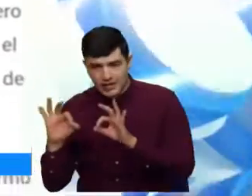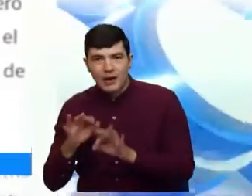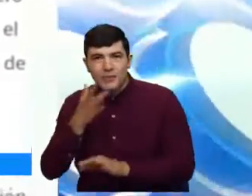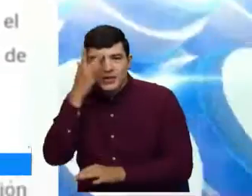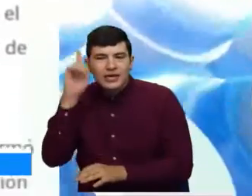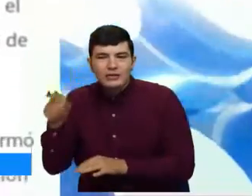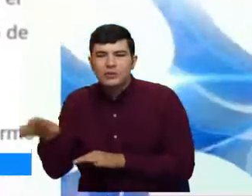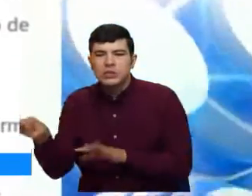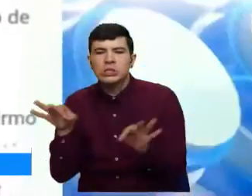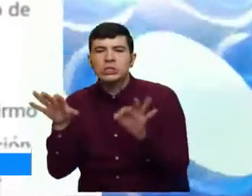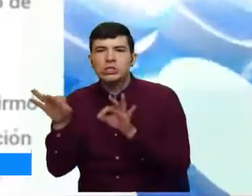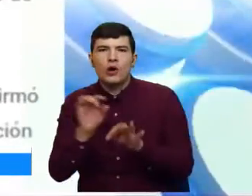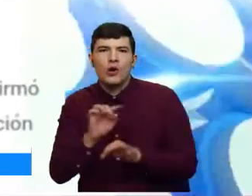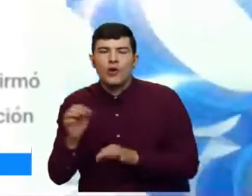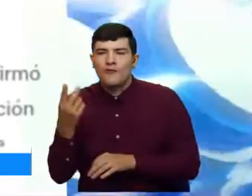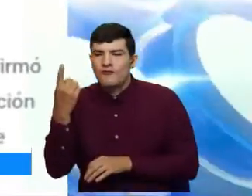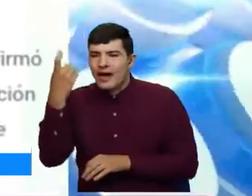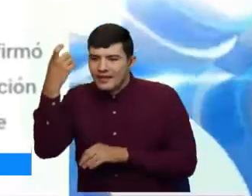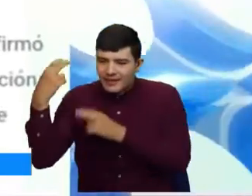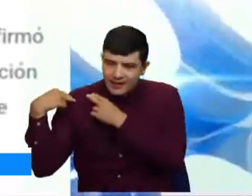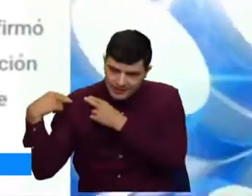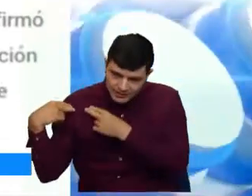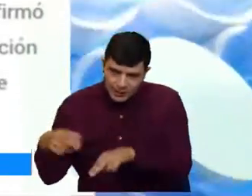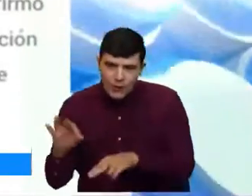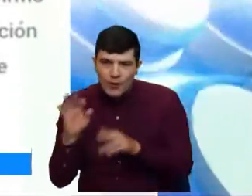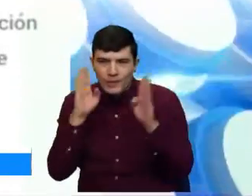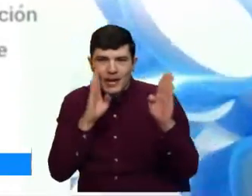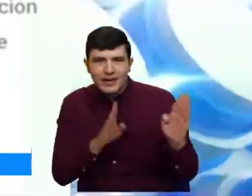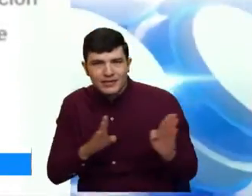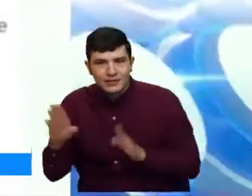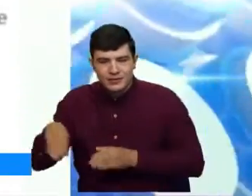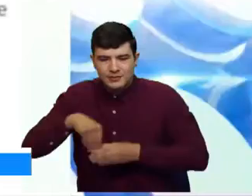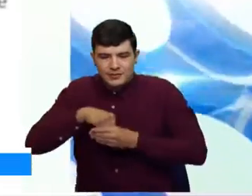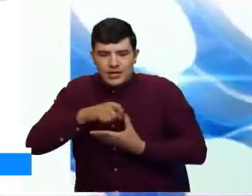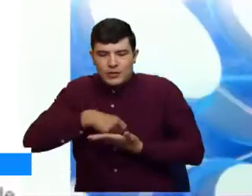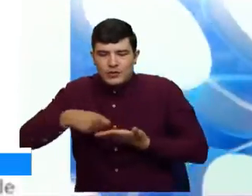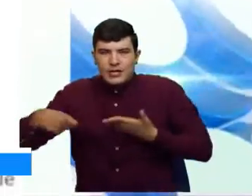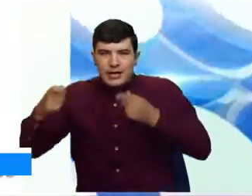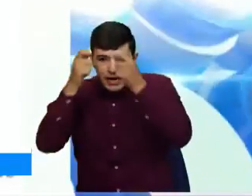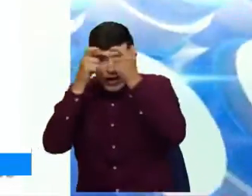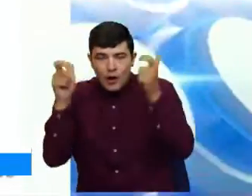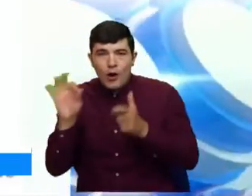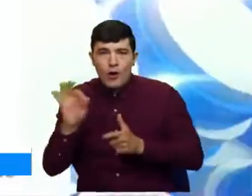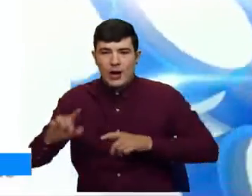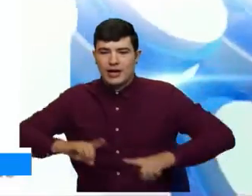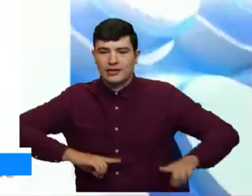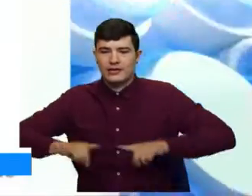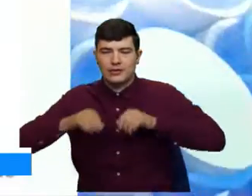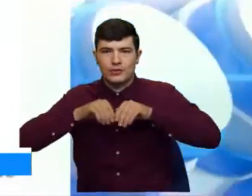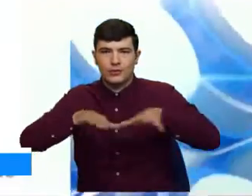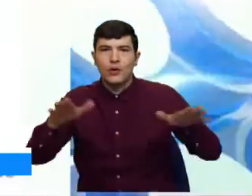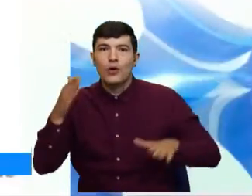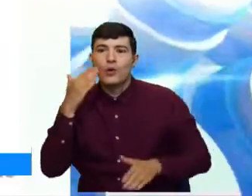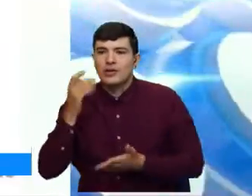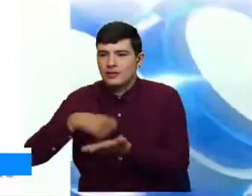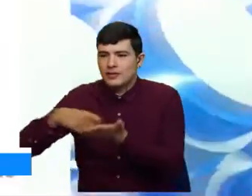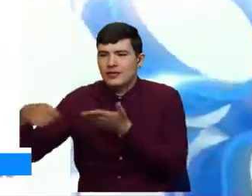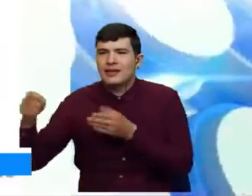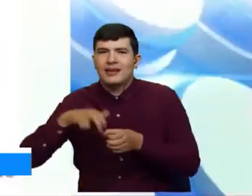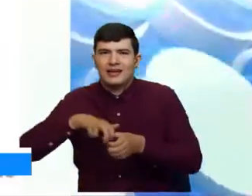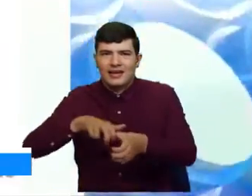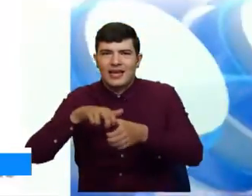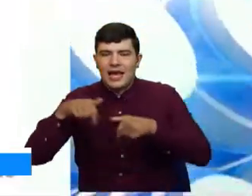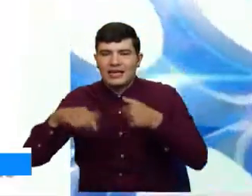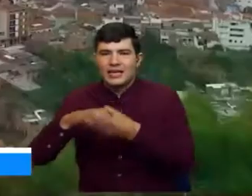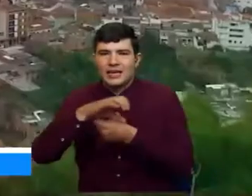transparencia, selección objetiva, responsabilidad y planeación que rigen la contratación estatal y la administración pública al contratar el servicio de grúa camabaja para